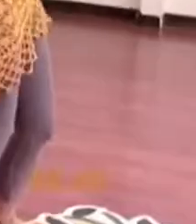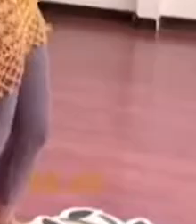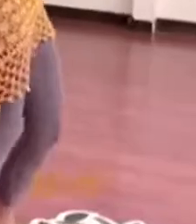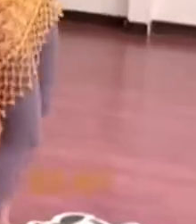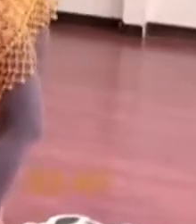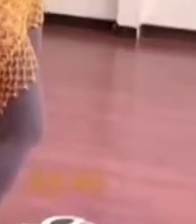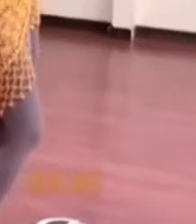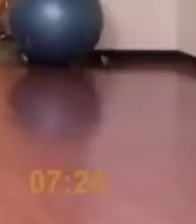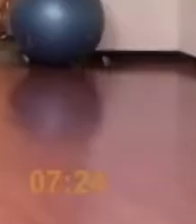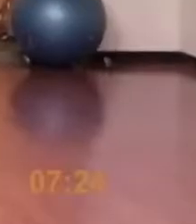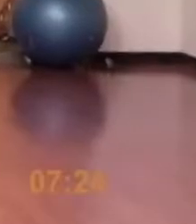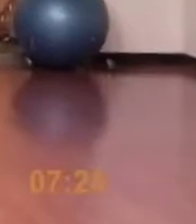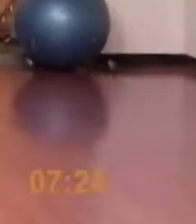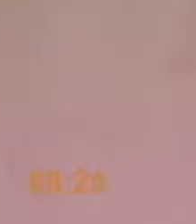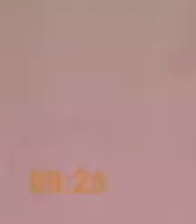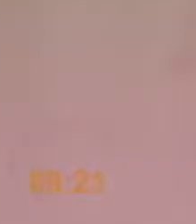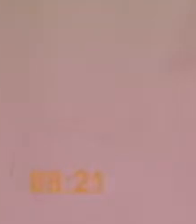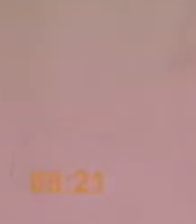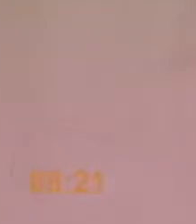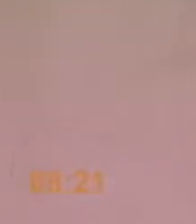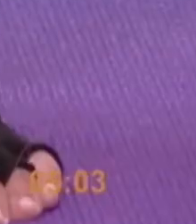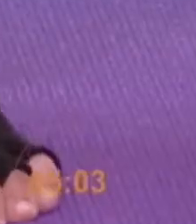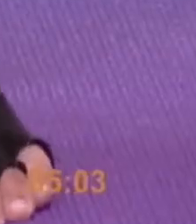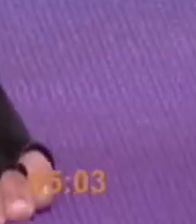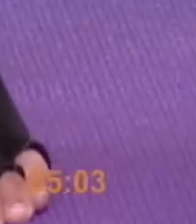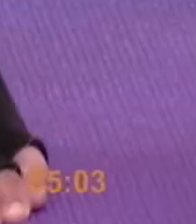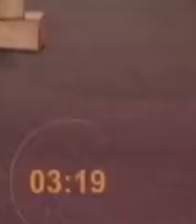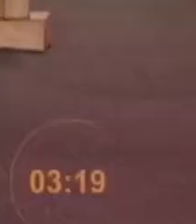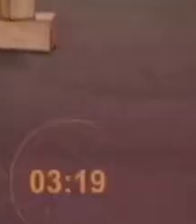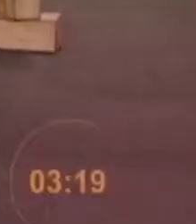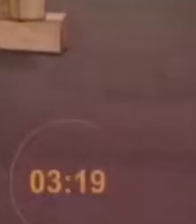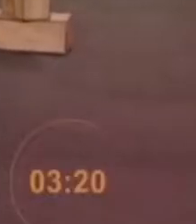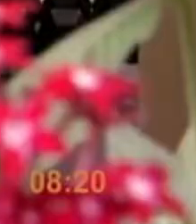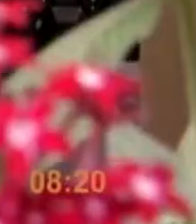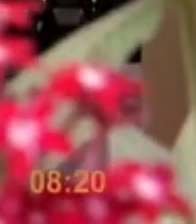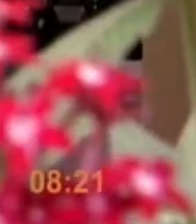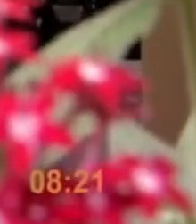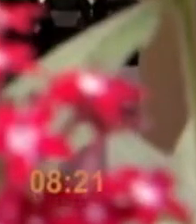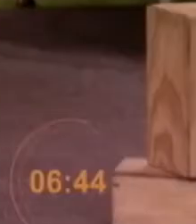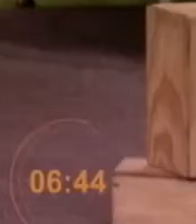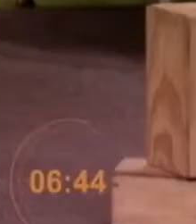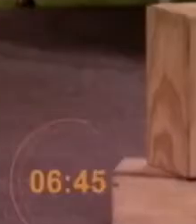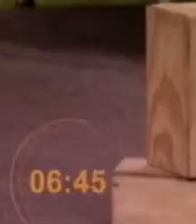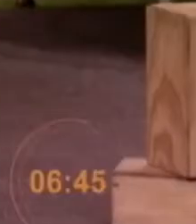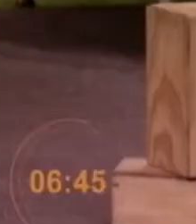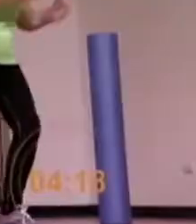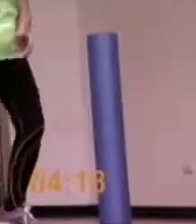El 13 te mantiene en forma, acción y movimiento desde tu casa con